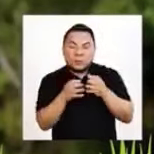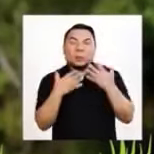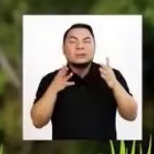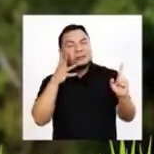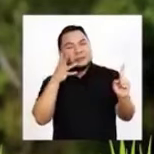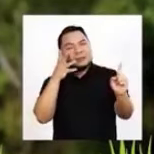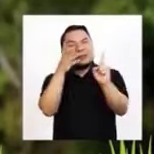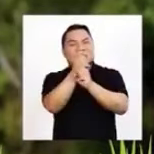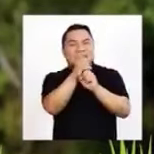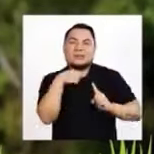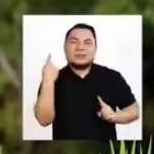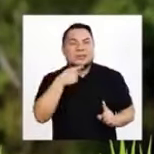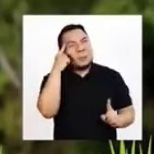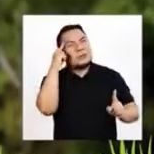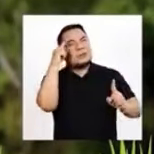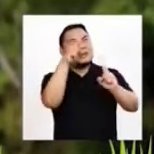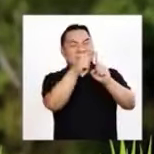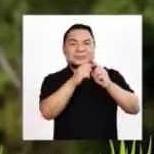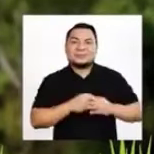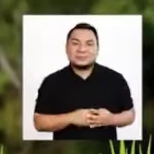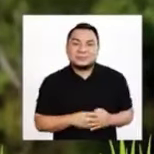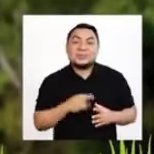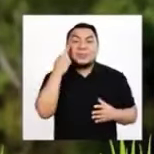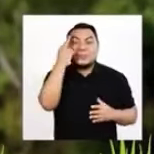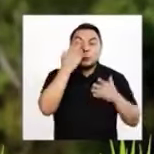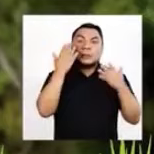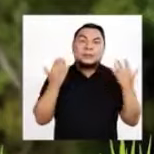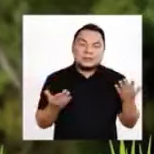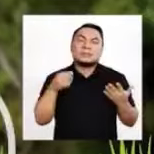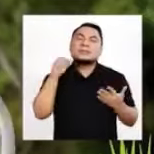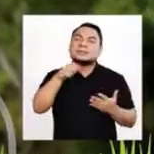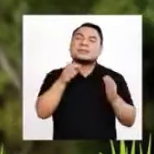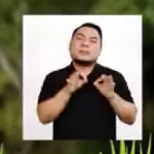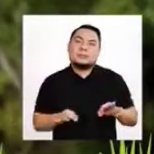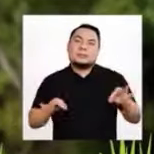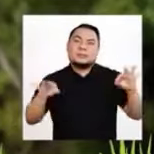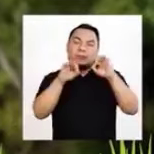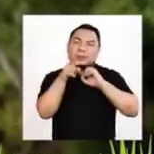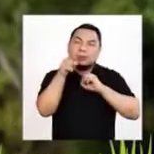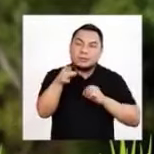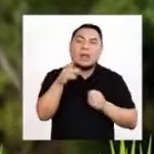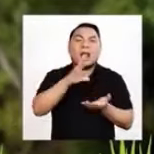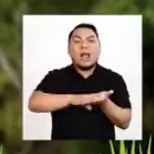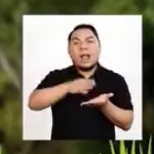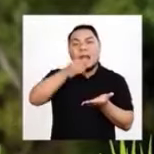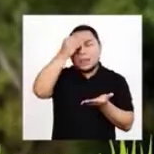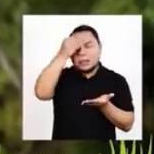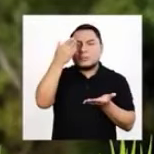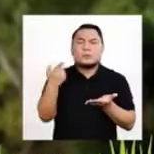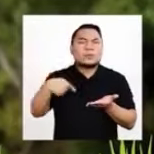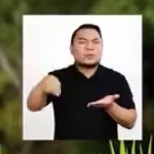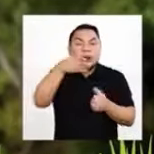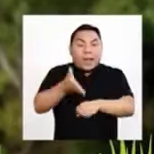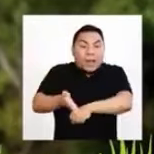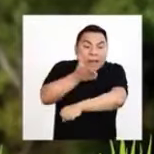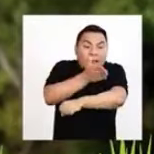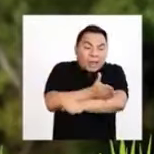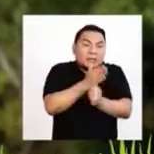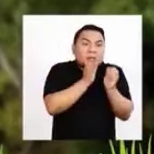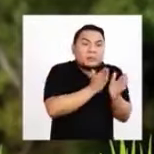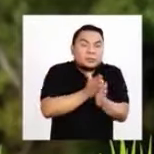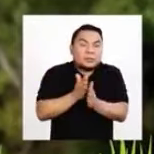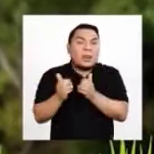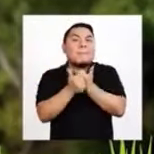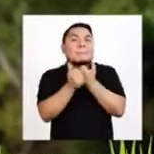y juntos, lograremos nuestros objetivos. Por eso, es tan importante que aprendamos a mitigar